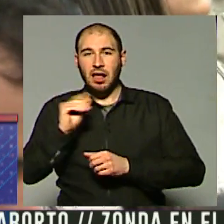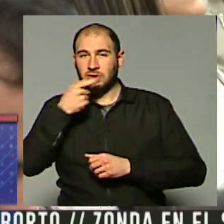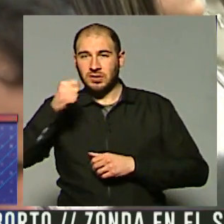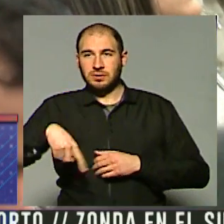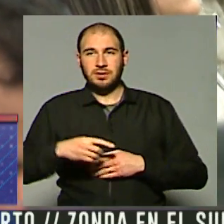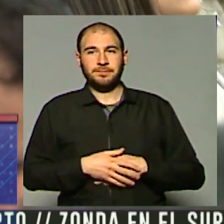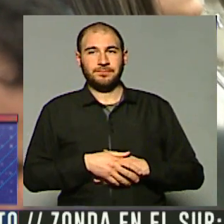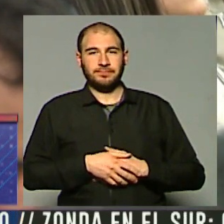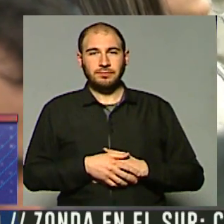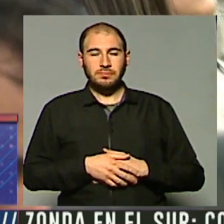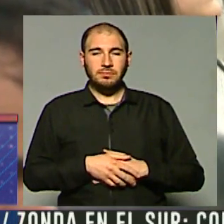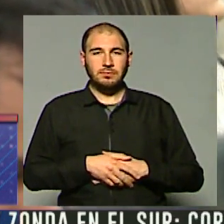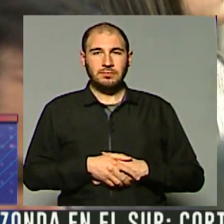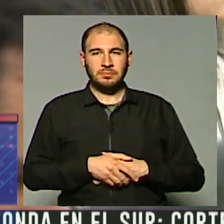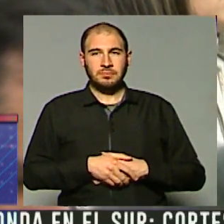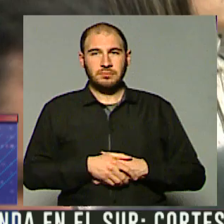Provincial.